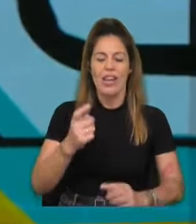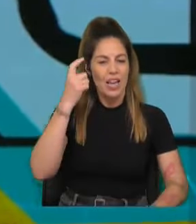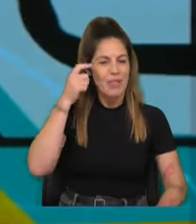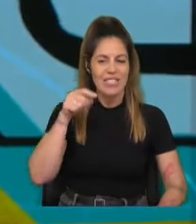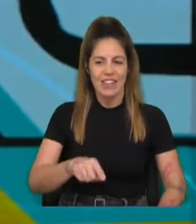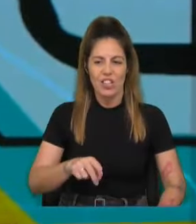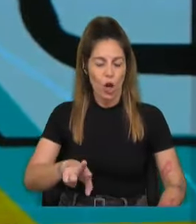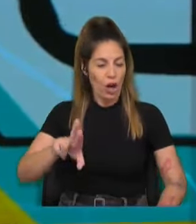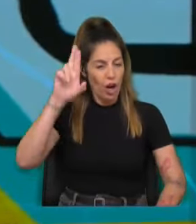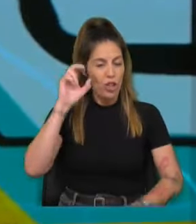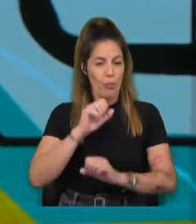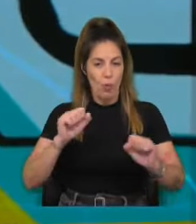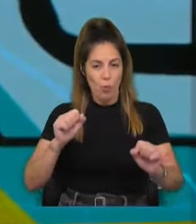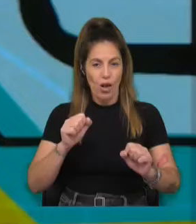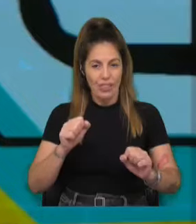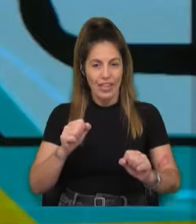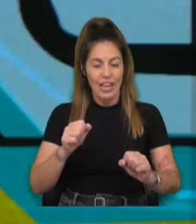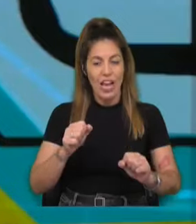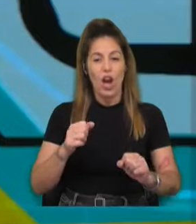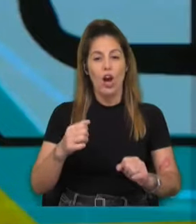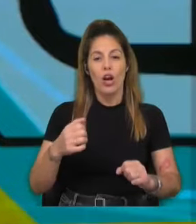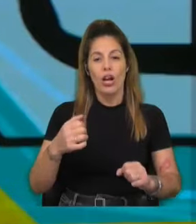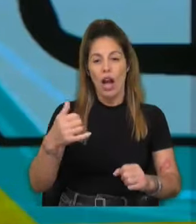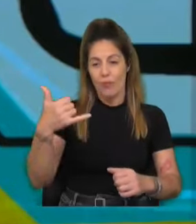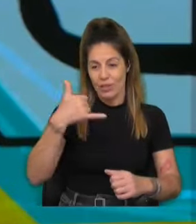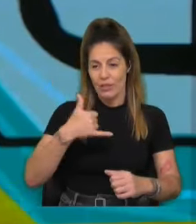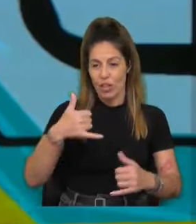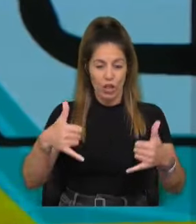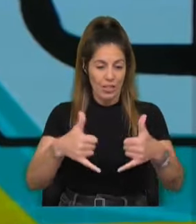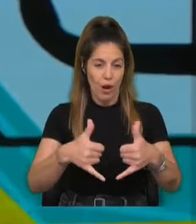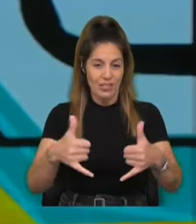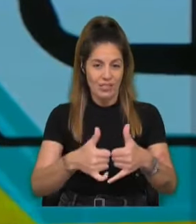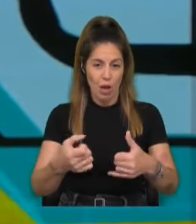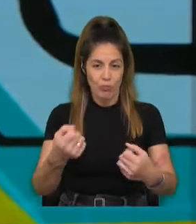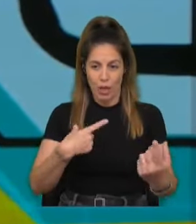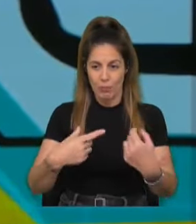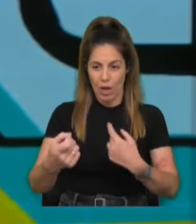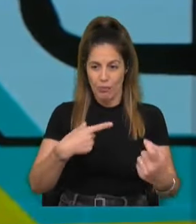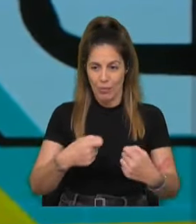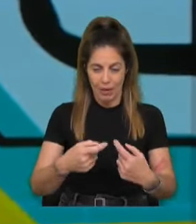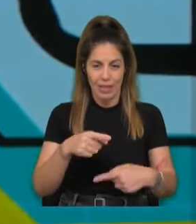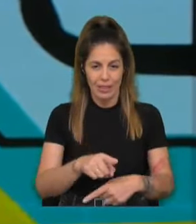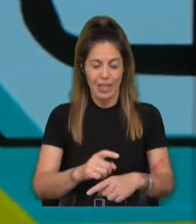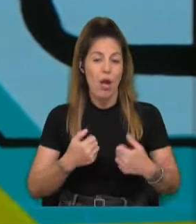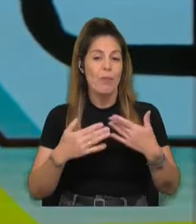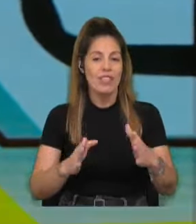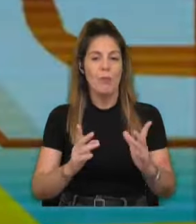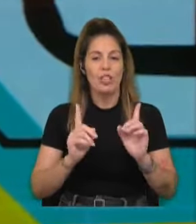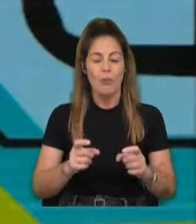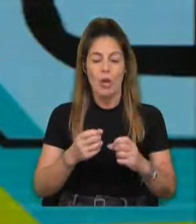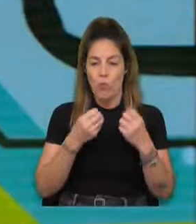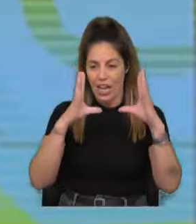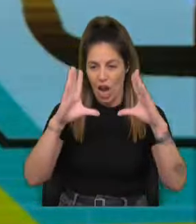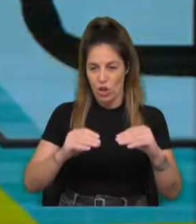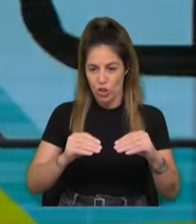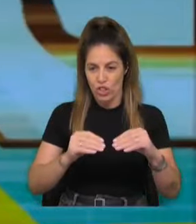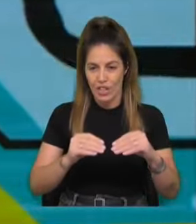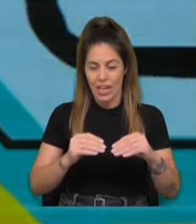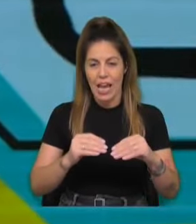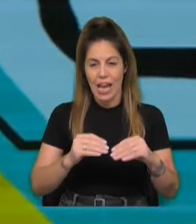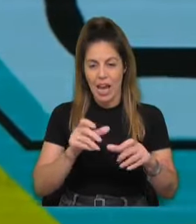les recordamos que se pueden comunicar y contarnos el 092 374 089 al WhatsApp y arrancamos dándole las buenas noches a nuestro